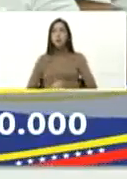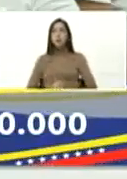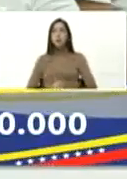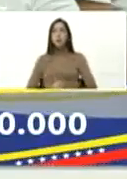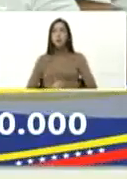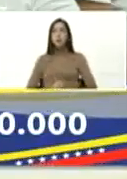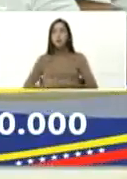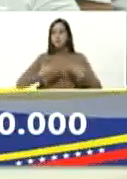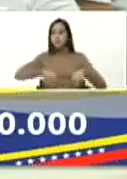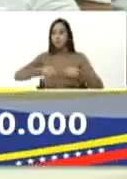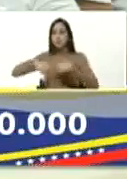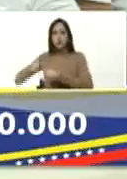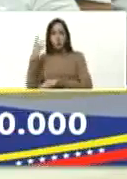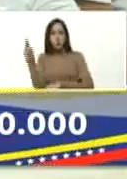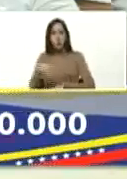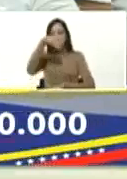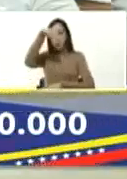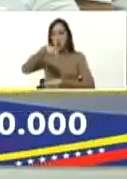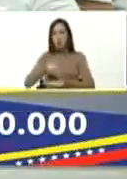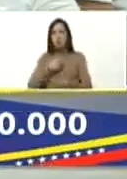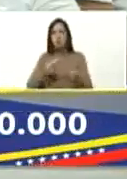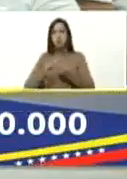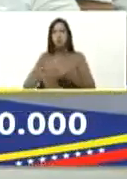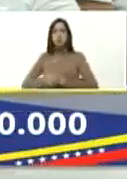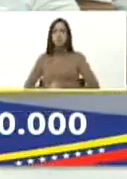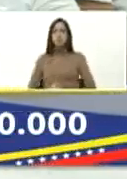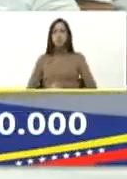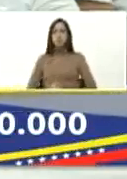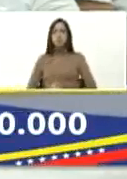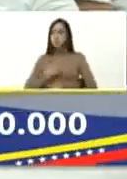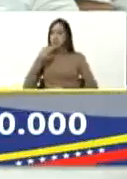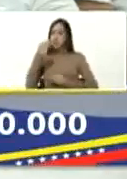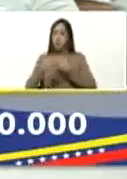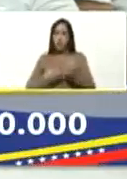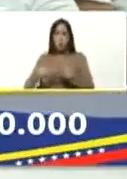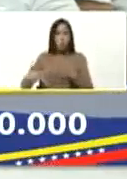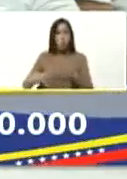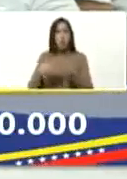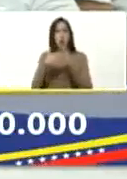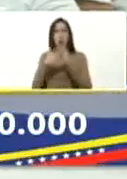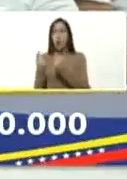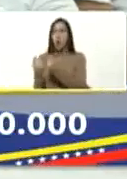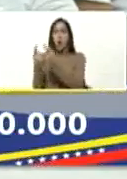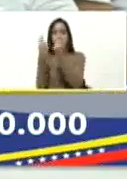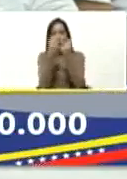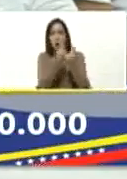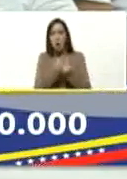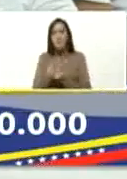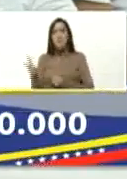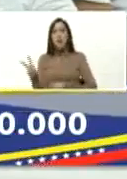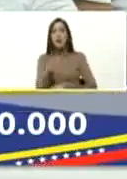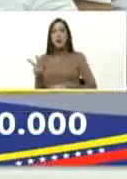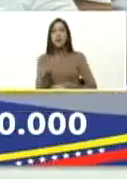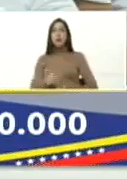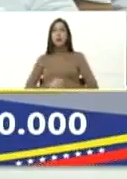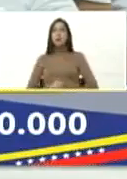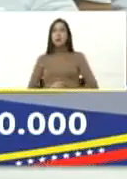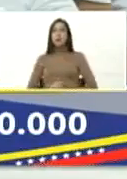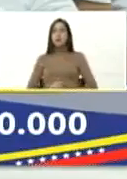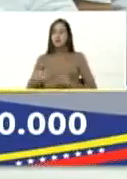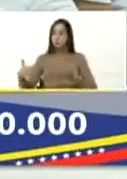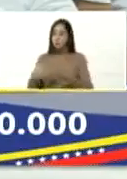Tomaron las riendas de la Asamblea y le hicieron un daño a la economía, le hicieron un daño al